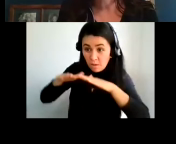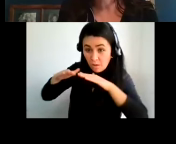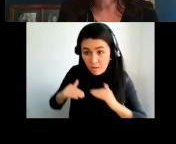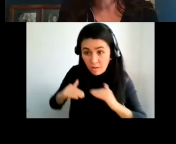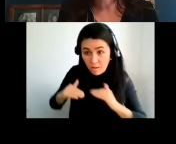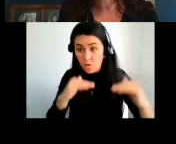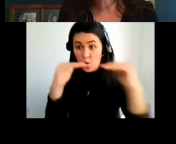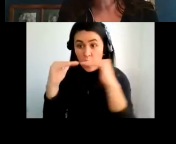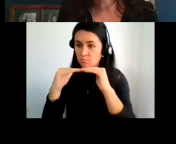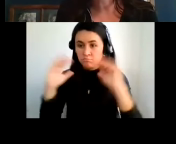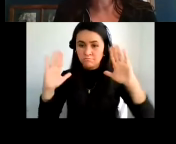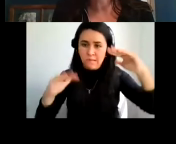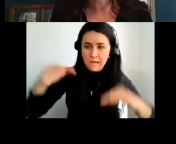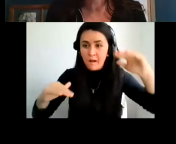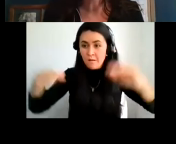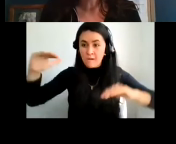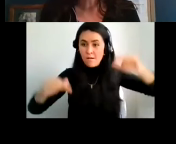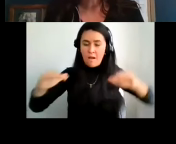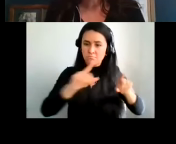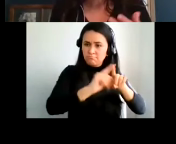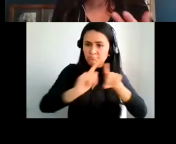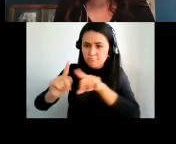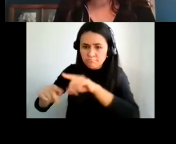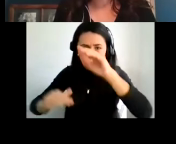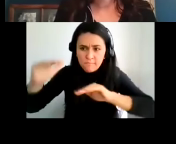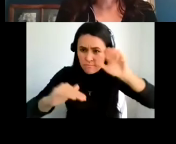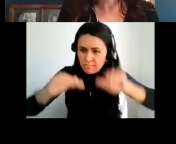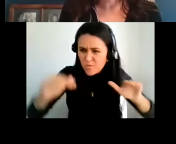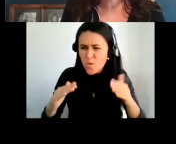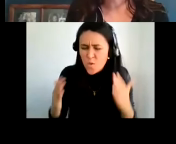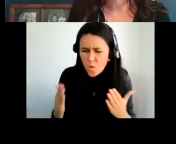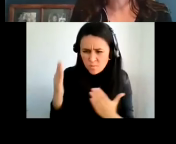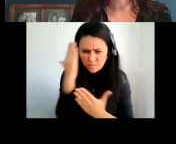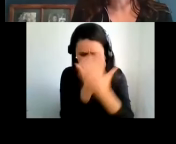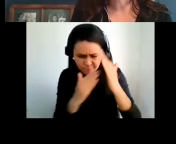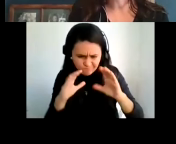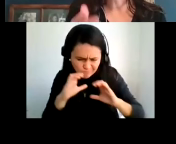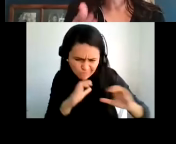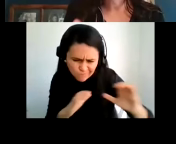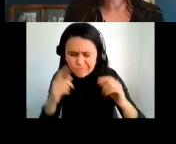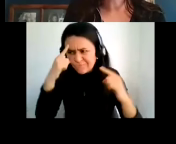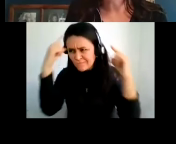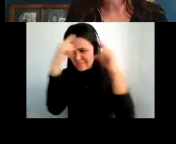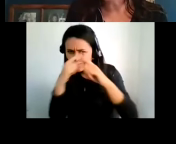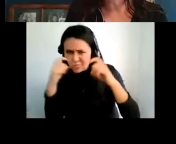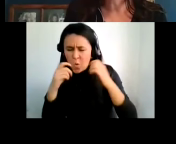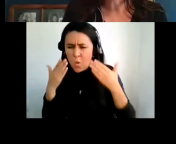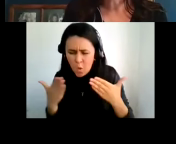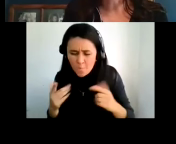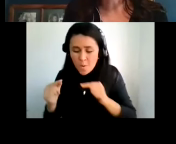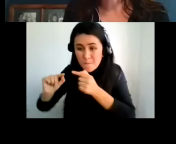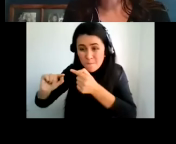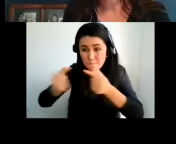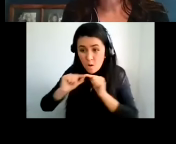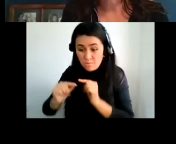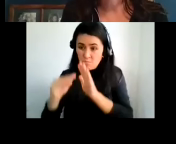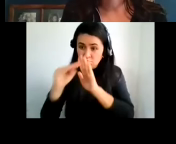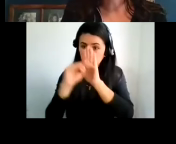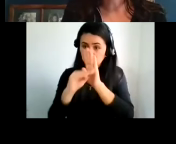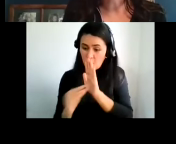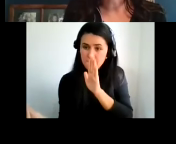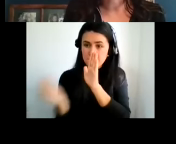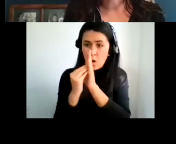e incluir esa consideración también no solamente en los procesos de análisis de barreras de acceso, sino también en las políticas públicas que